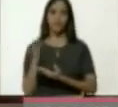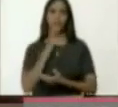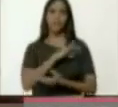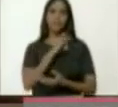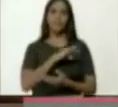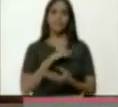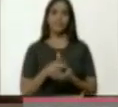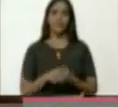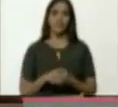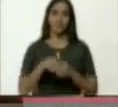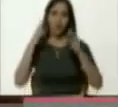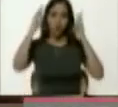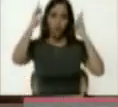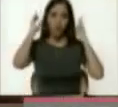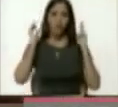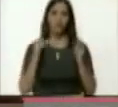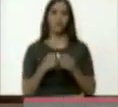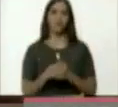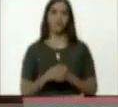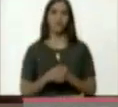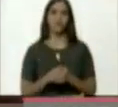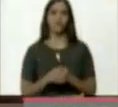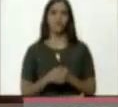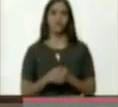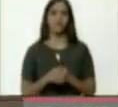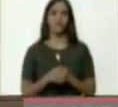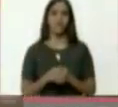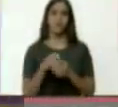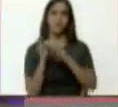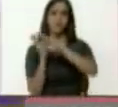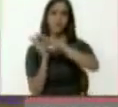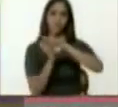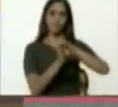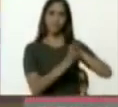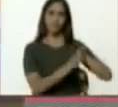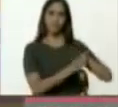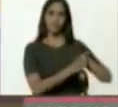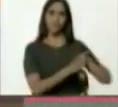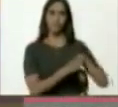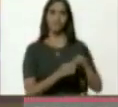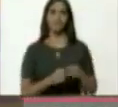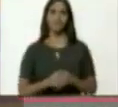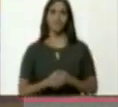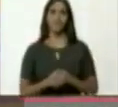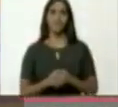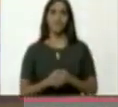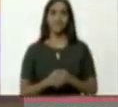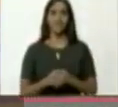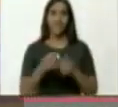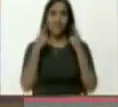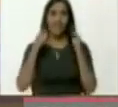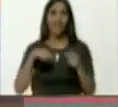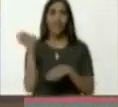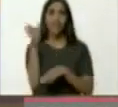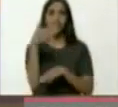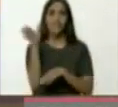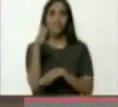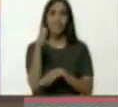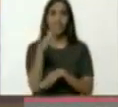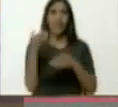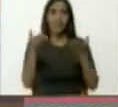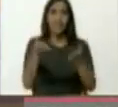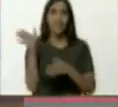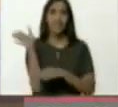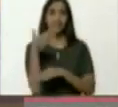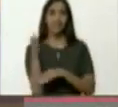que se cortó el cabello. Pero vamos a poner ¿dónde está Sancocho? La segunda, está ahí, aquí en el lado izquierdo. Mira la segunda, mira que ahí está la bandera. Ahí está la